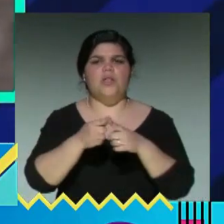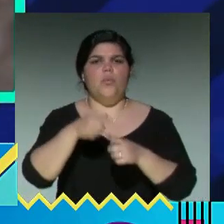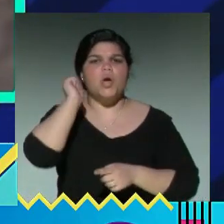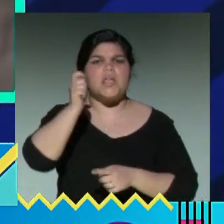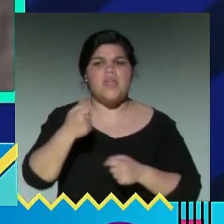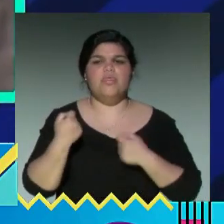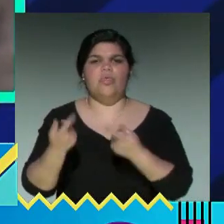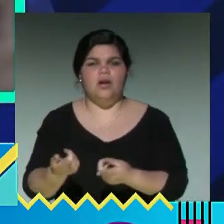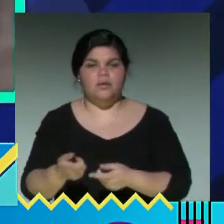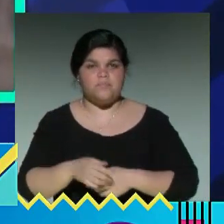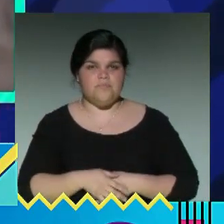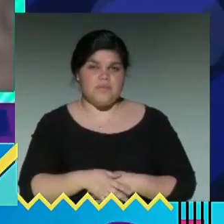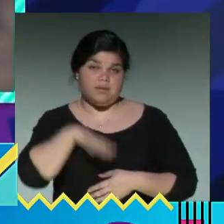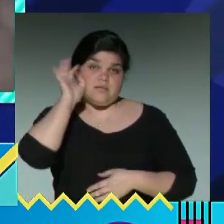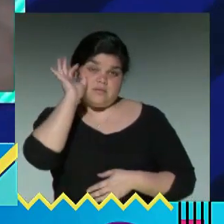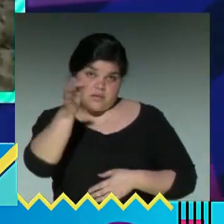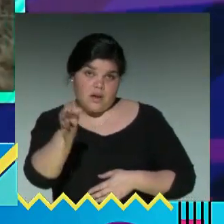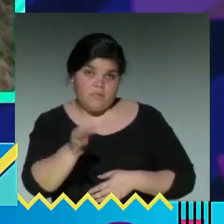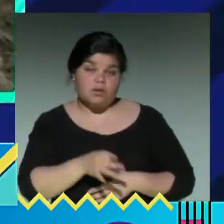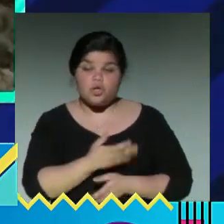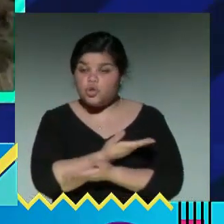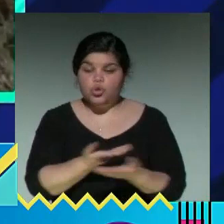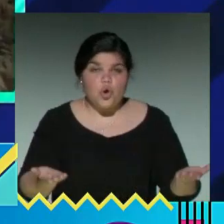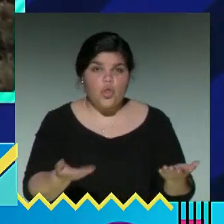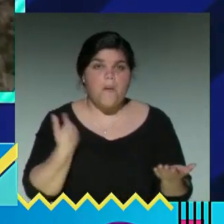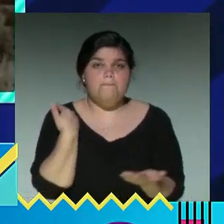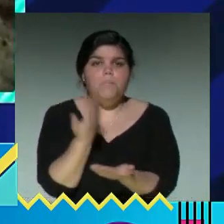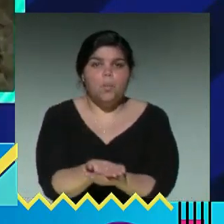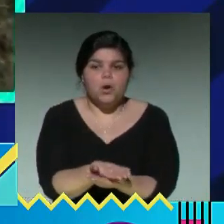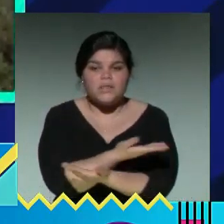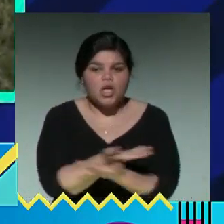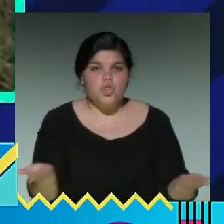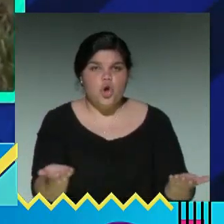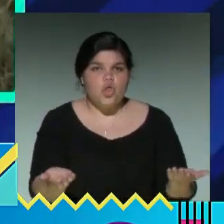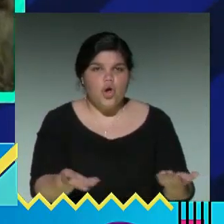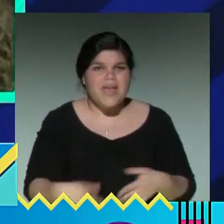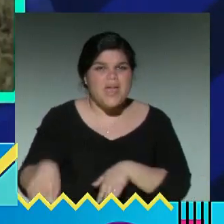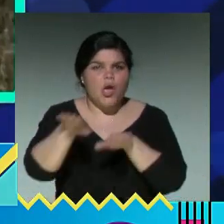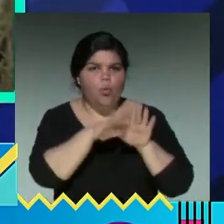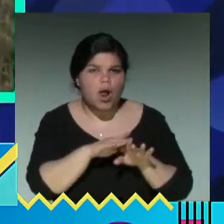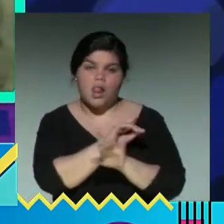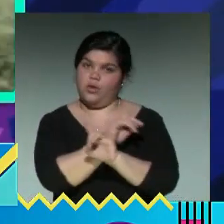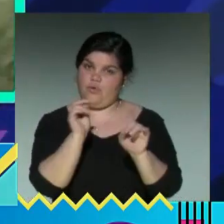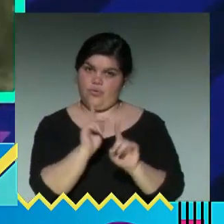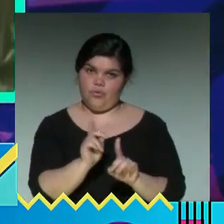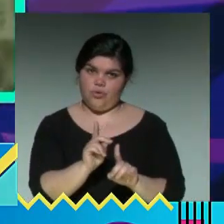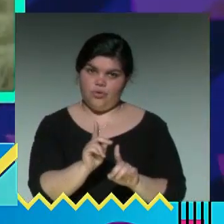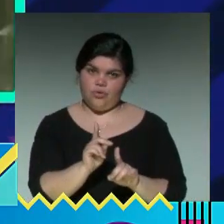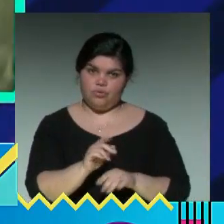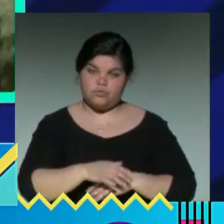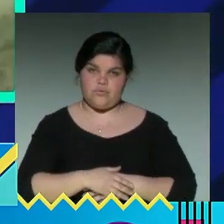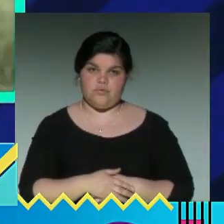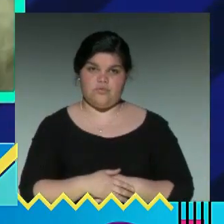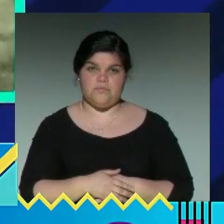no todas las concepciones, no todas las propuestas son válidas según el destinatario